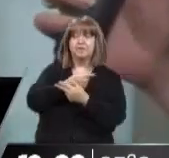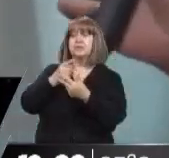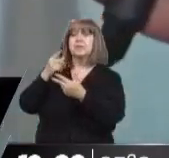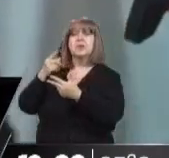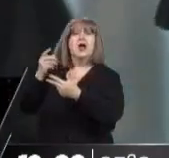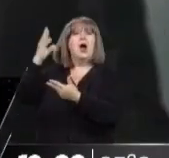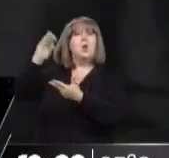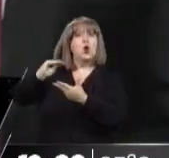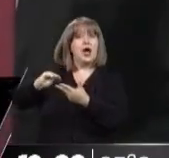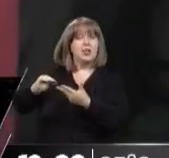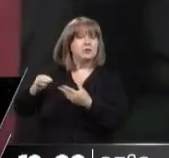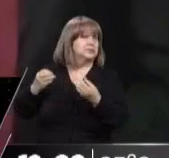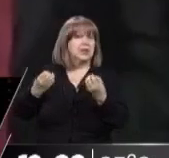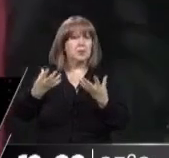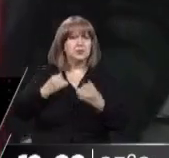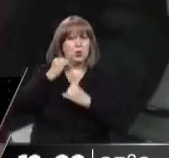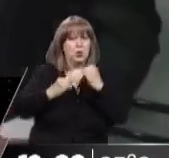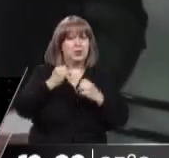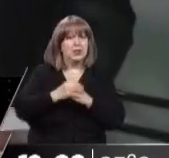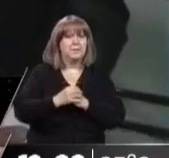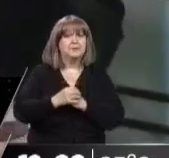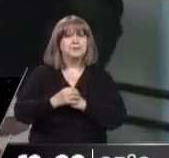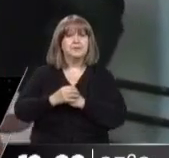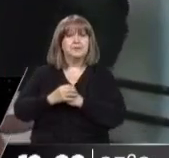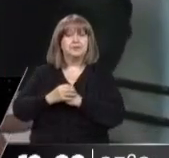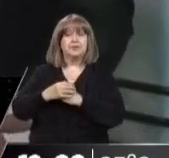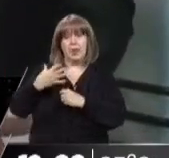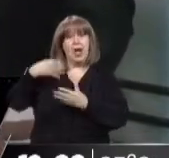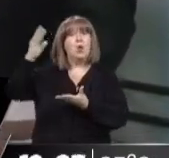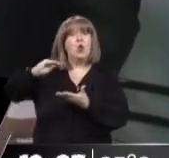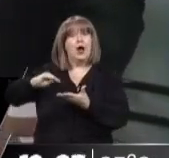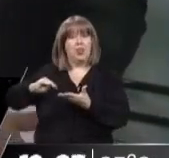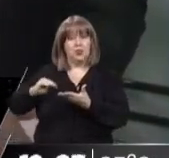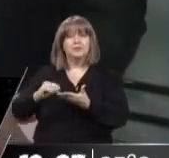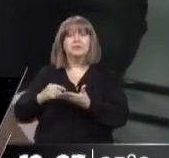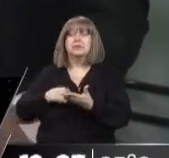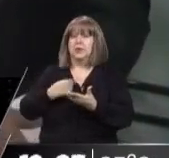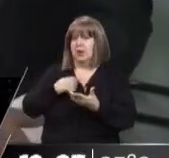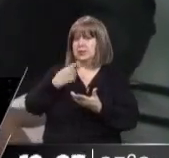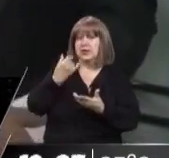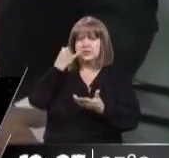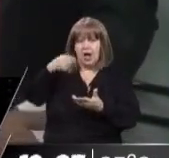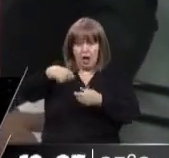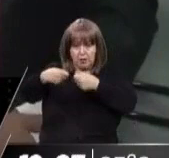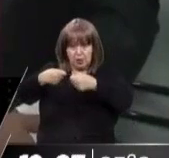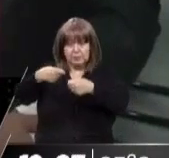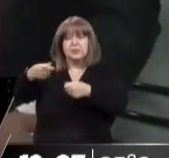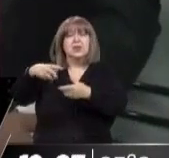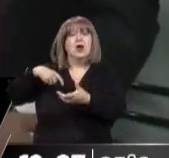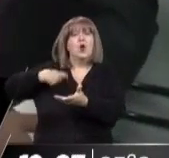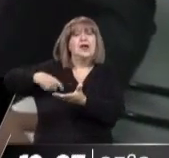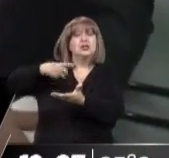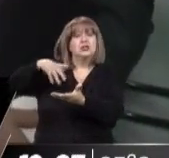brevemente qué pasó con esta situación bueno está prepaga al momento de